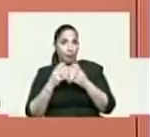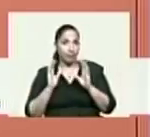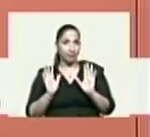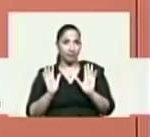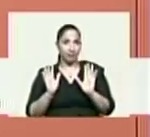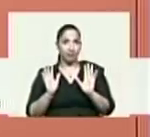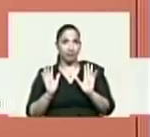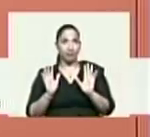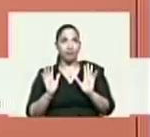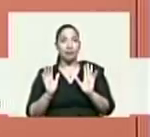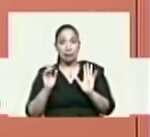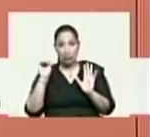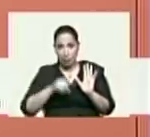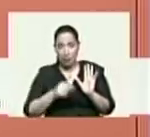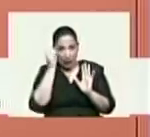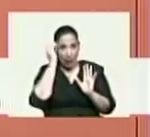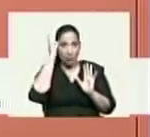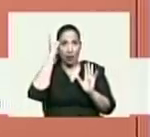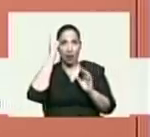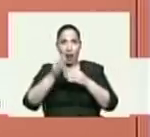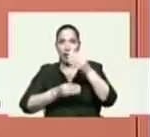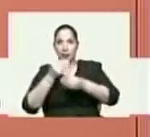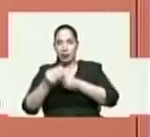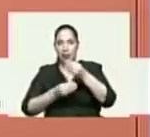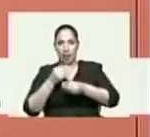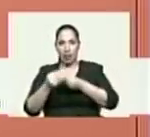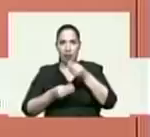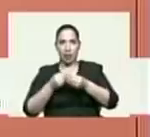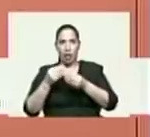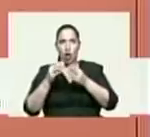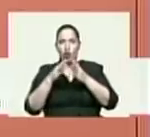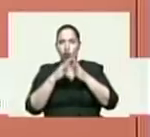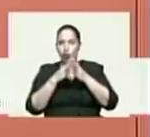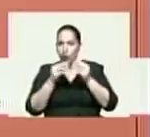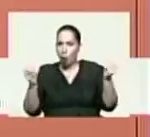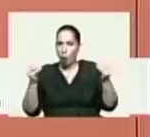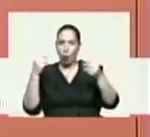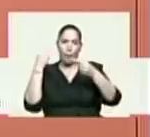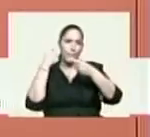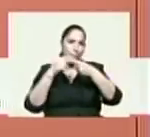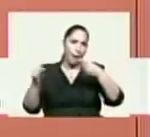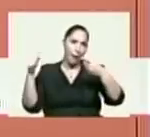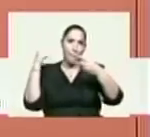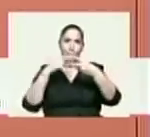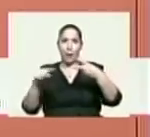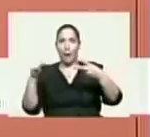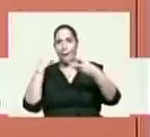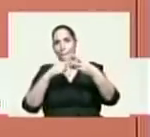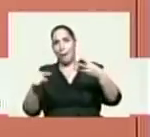por supuesto que es capaz de perpetrar todos los actos